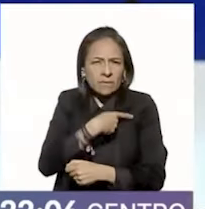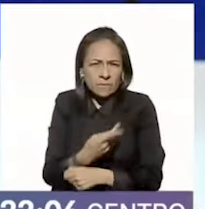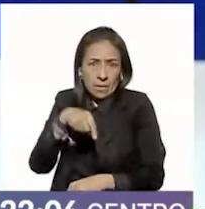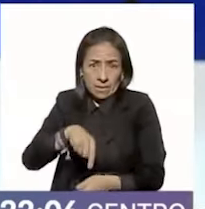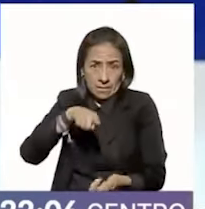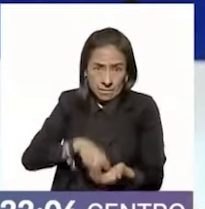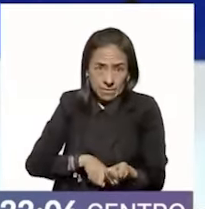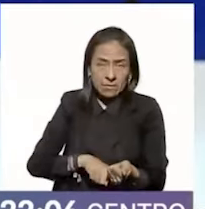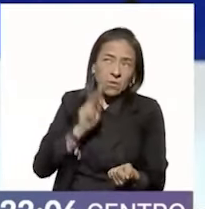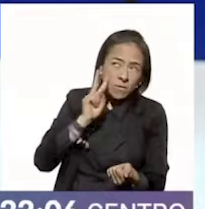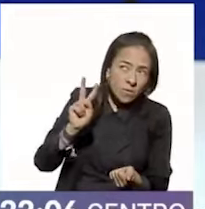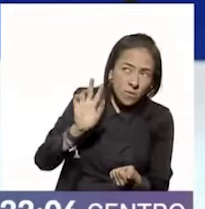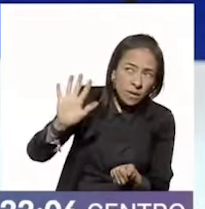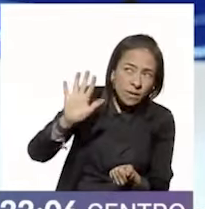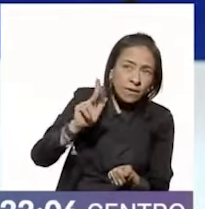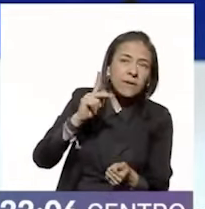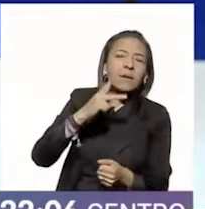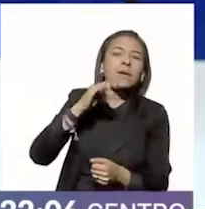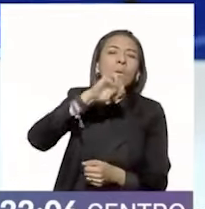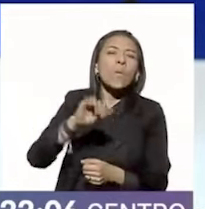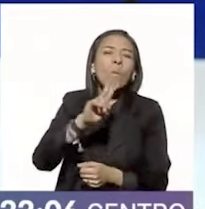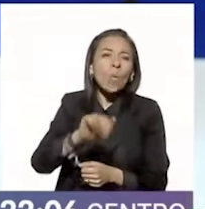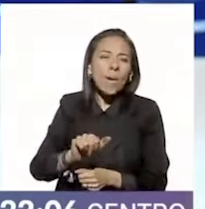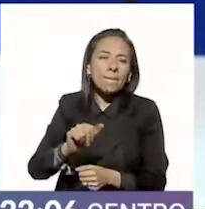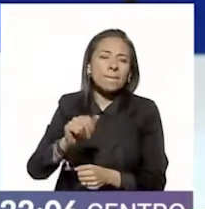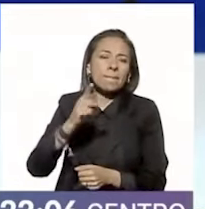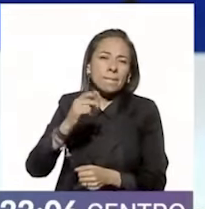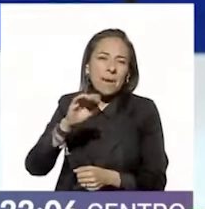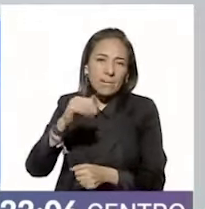Señor tenga su gloria, alimentó a los legionarios de Cristo, que es también